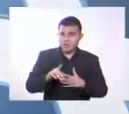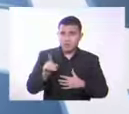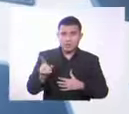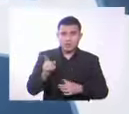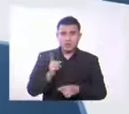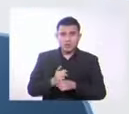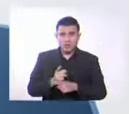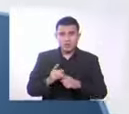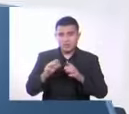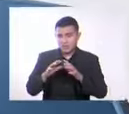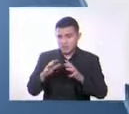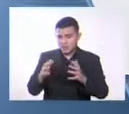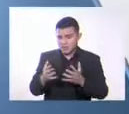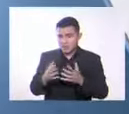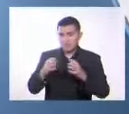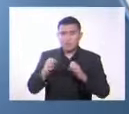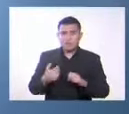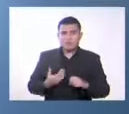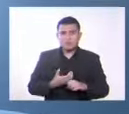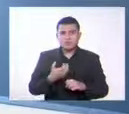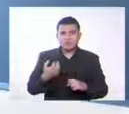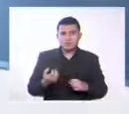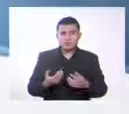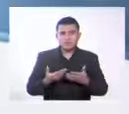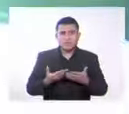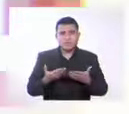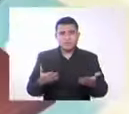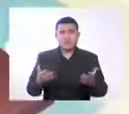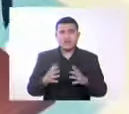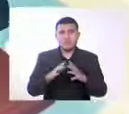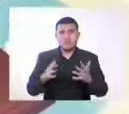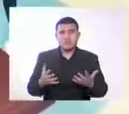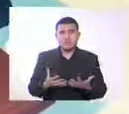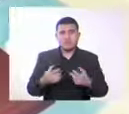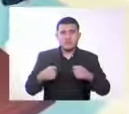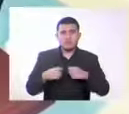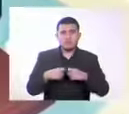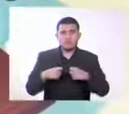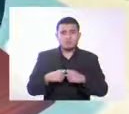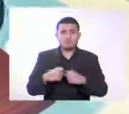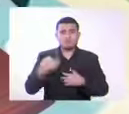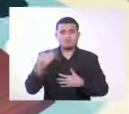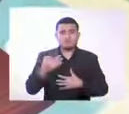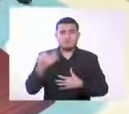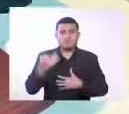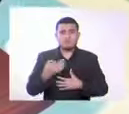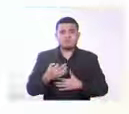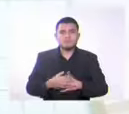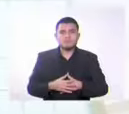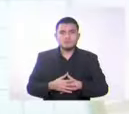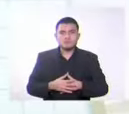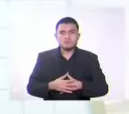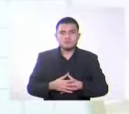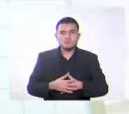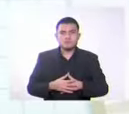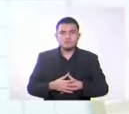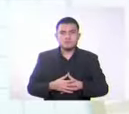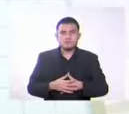del planeta, podríamos proveer al mundo entero con la energía que necesita.